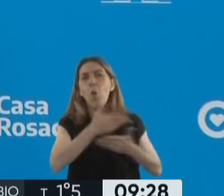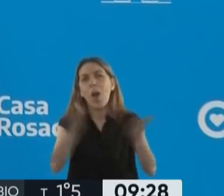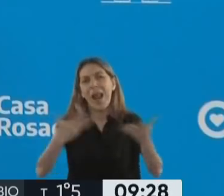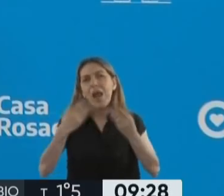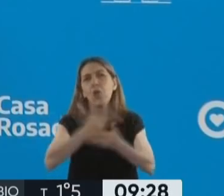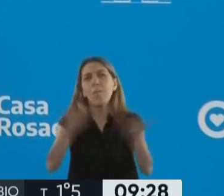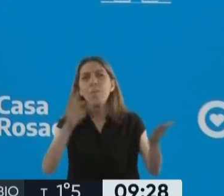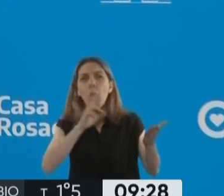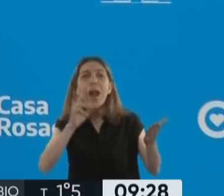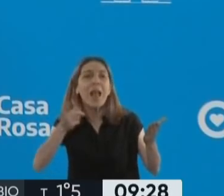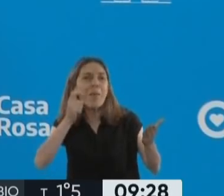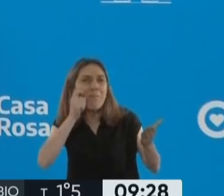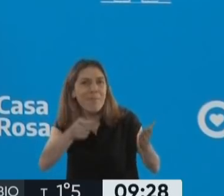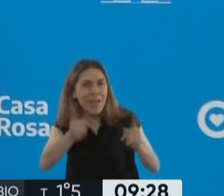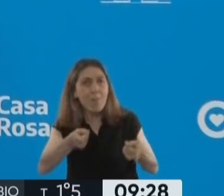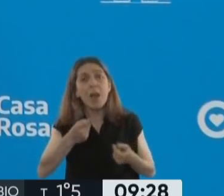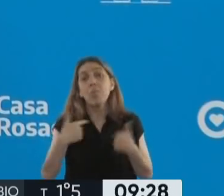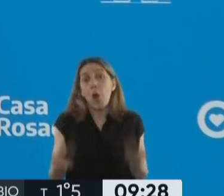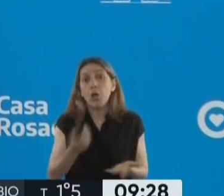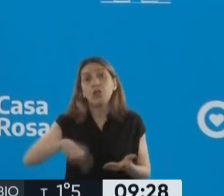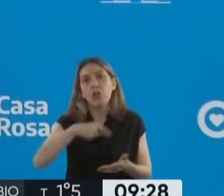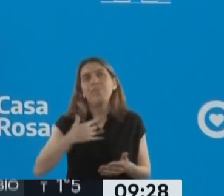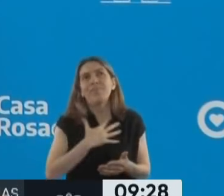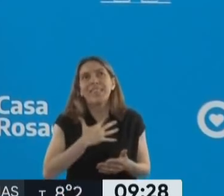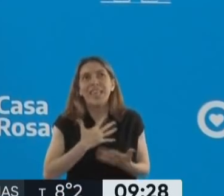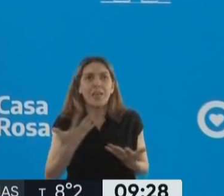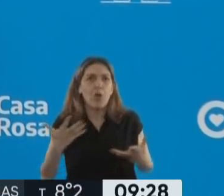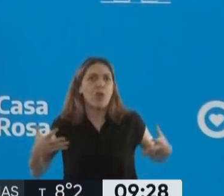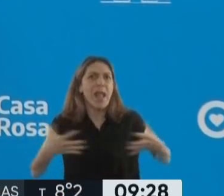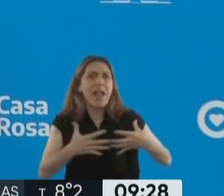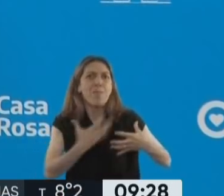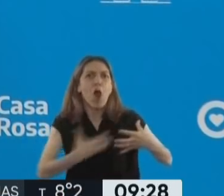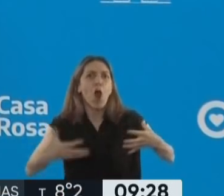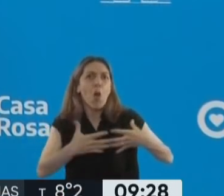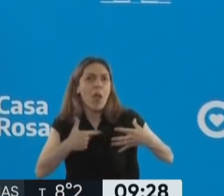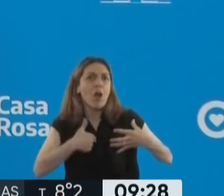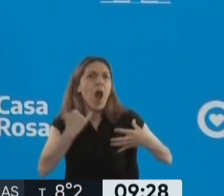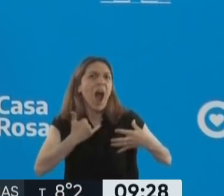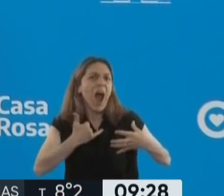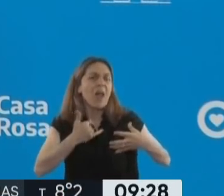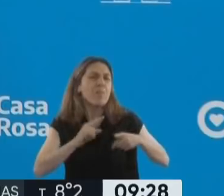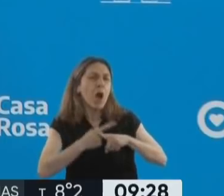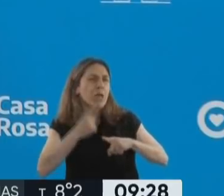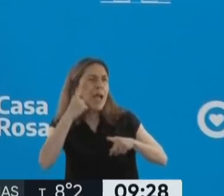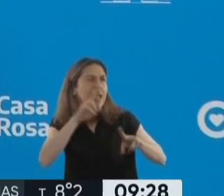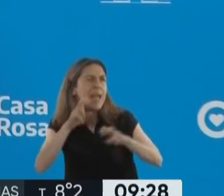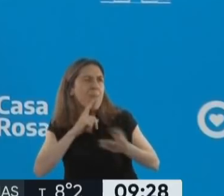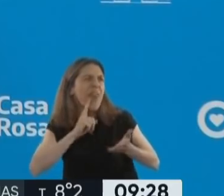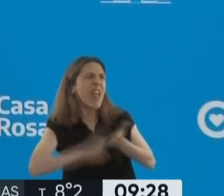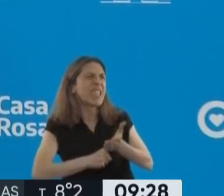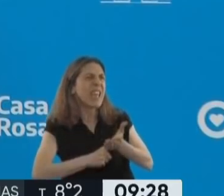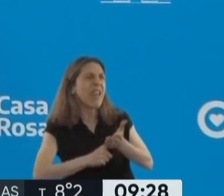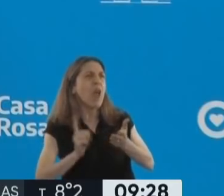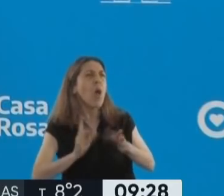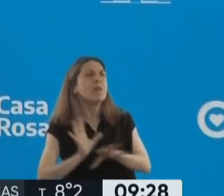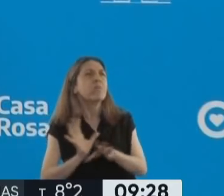las mujeres mayores también. Entonces, en ese sentido, sentimos que es un equipo de gobierno donde se llevan adelante estas políticas más allá de un